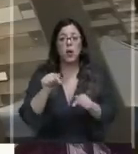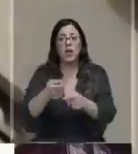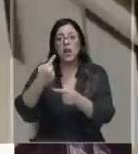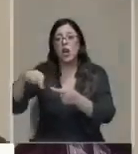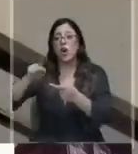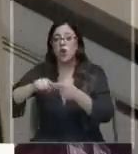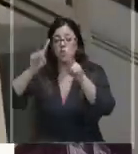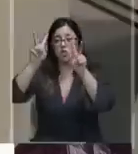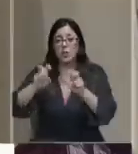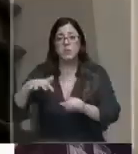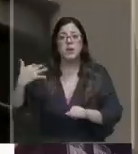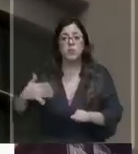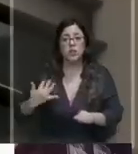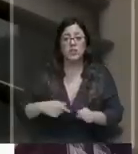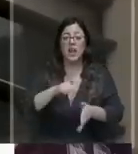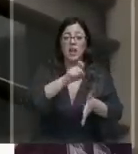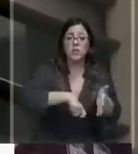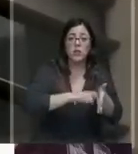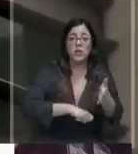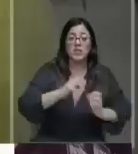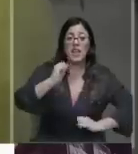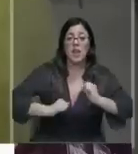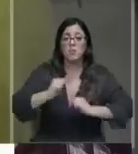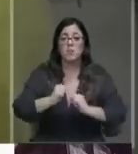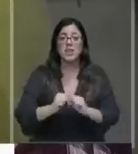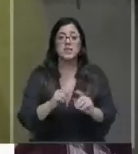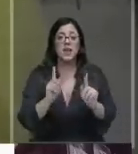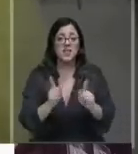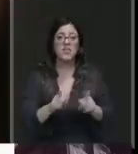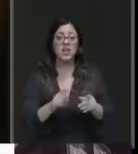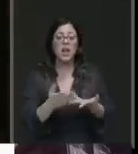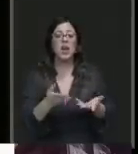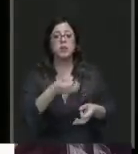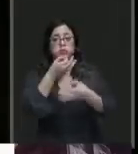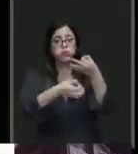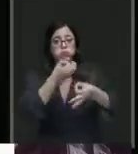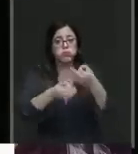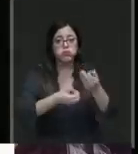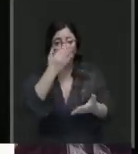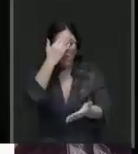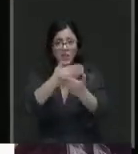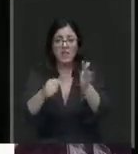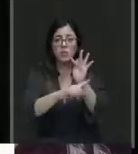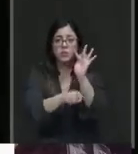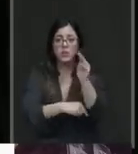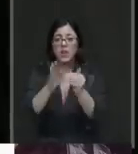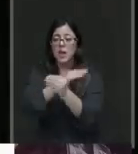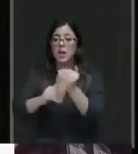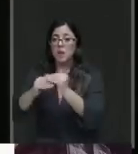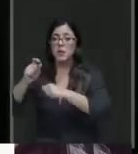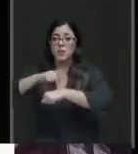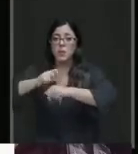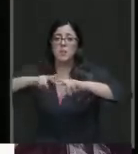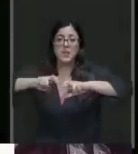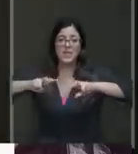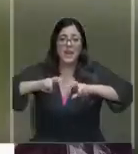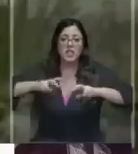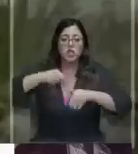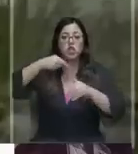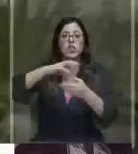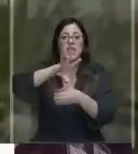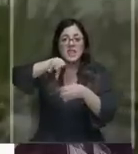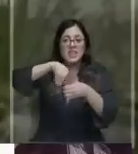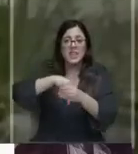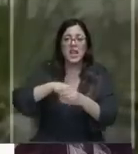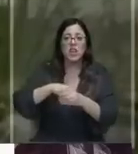hito clave. Los socios de Vulcom prestarán declaración ante la Fiscalía, eso en paralelo al sumario interno instruido en Las Condes.